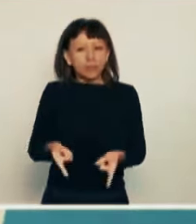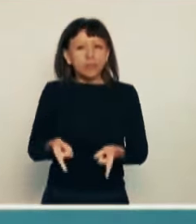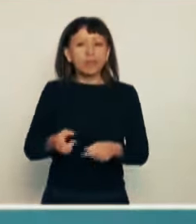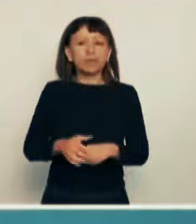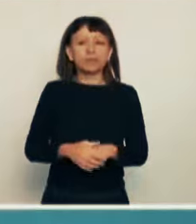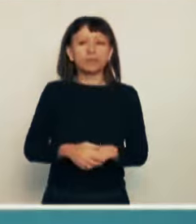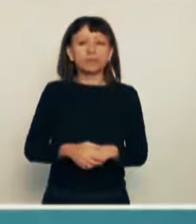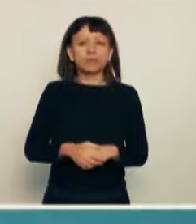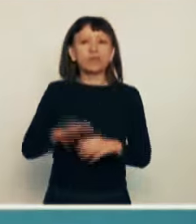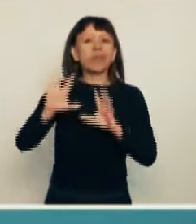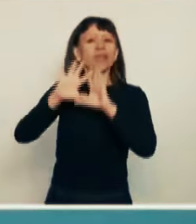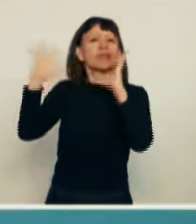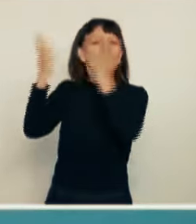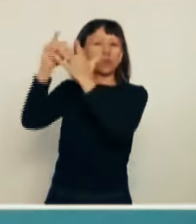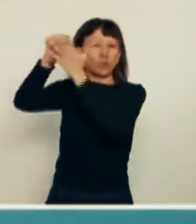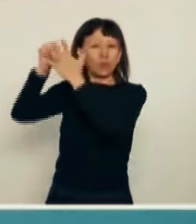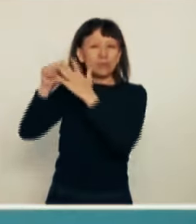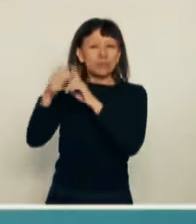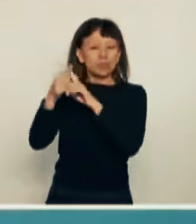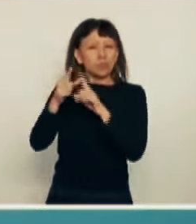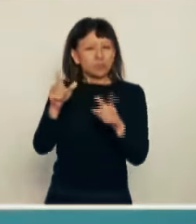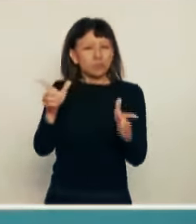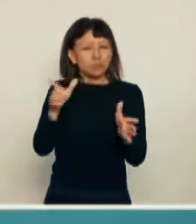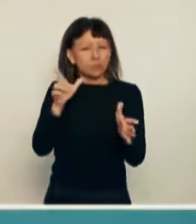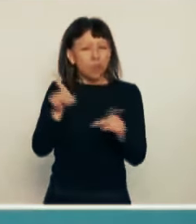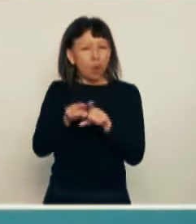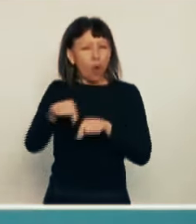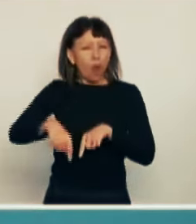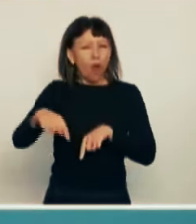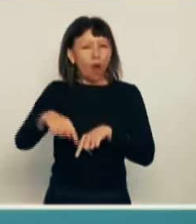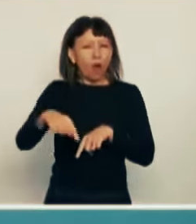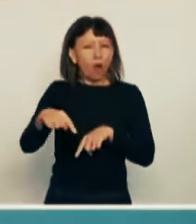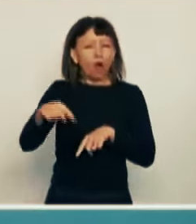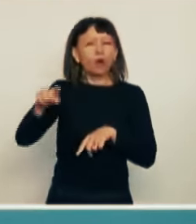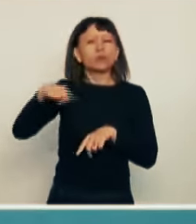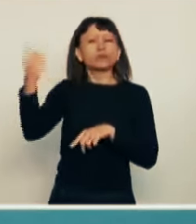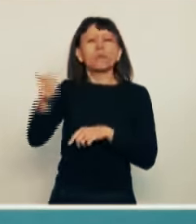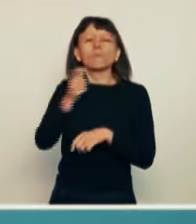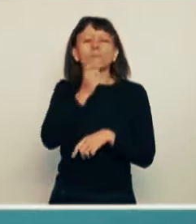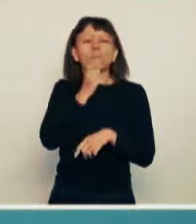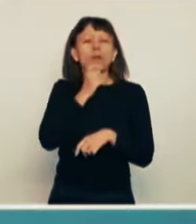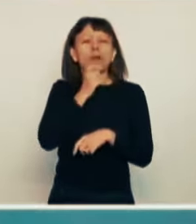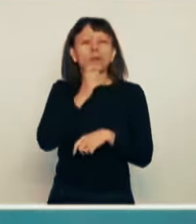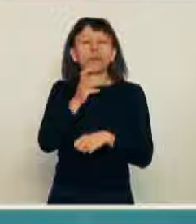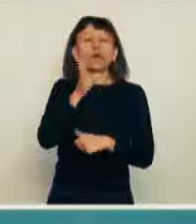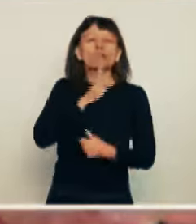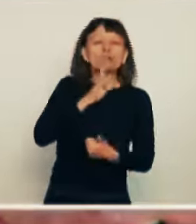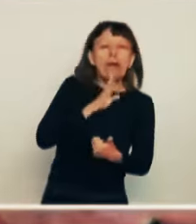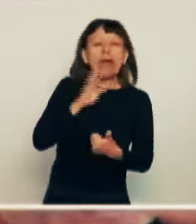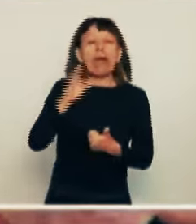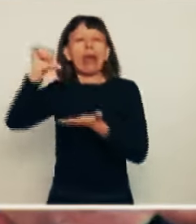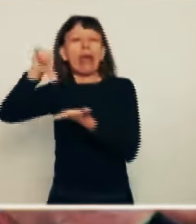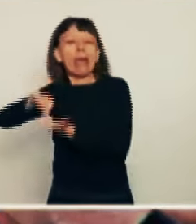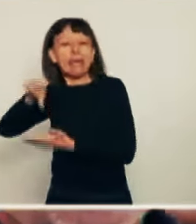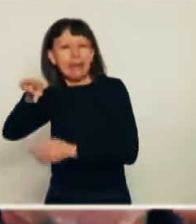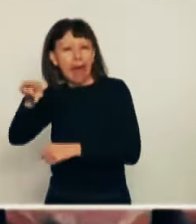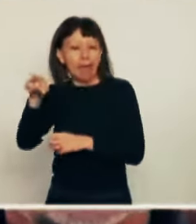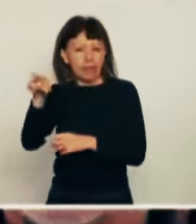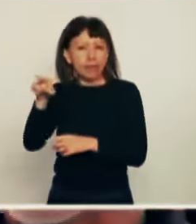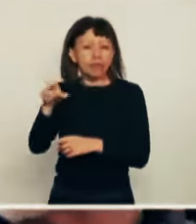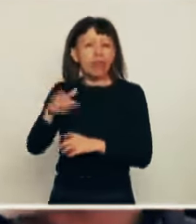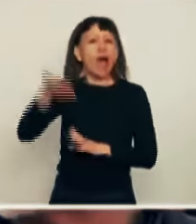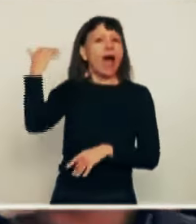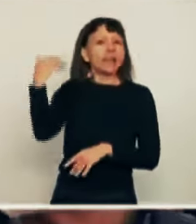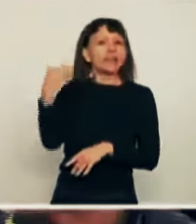Se dio un episodio también internacional, igual que ahora, con el episodio del Medio Oriente entre Israel e Irán. Y en aquel momento no era